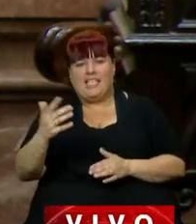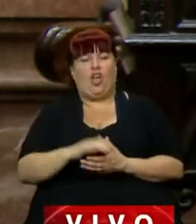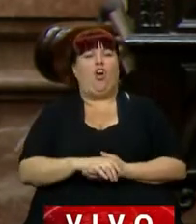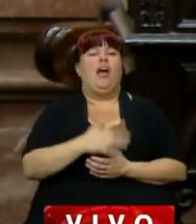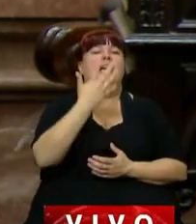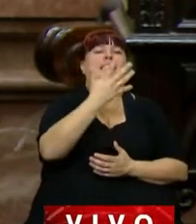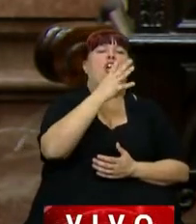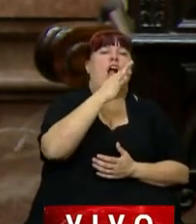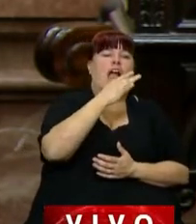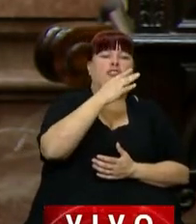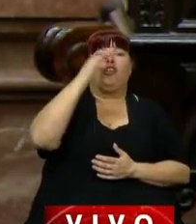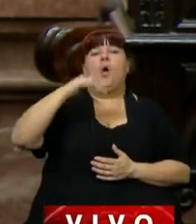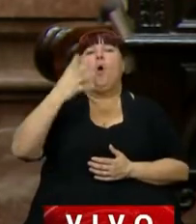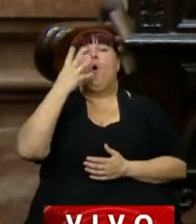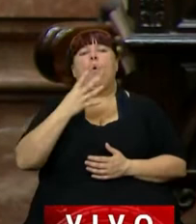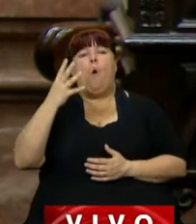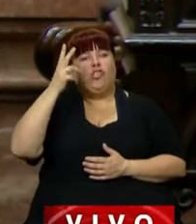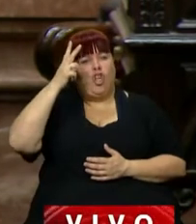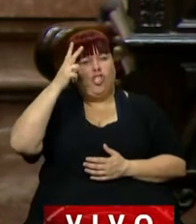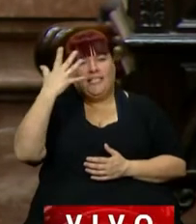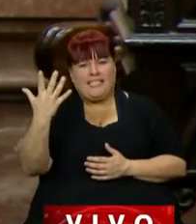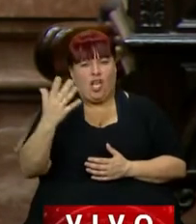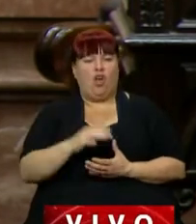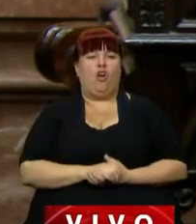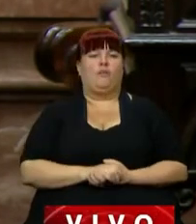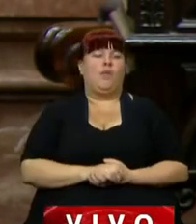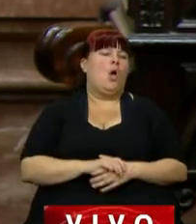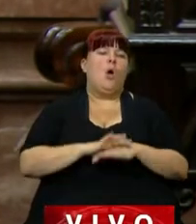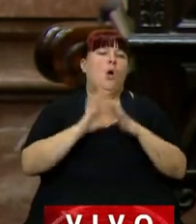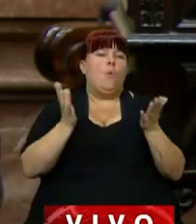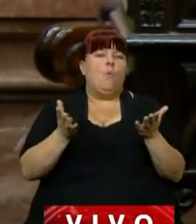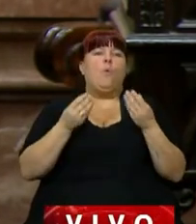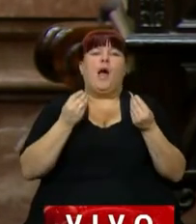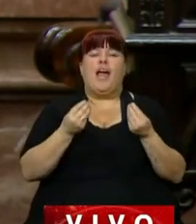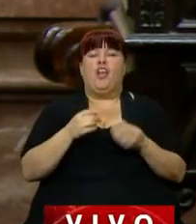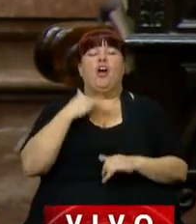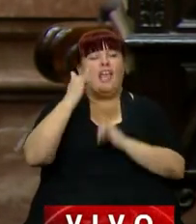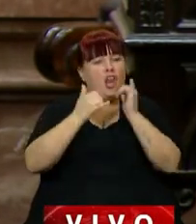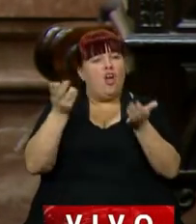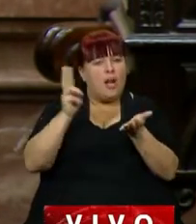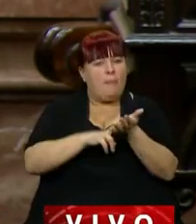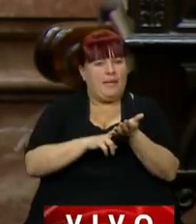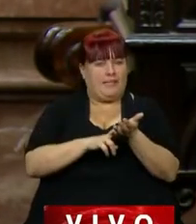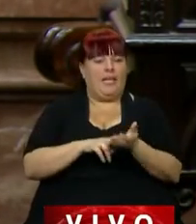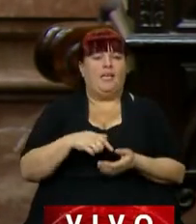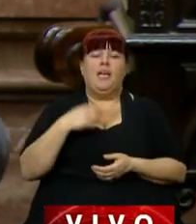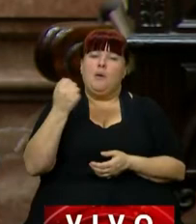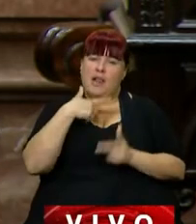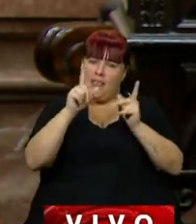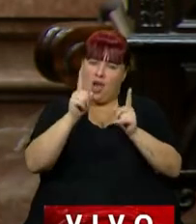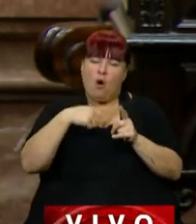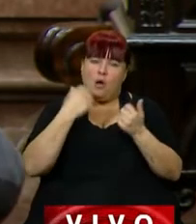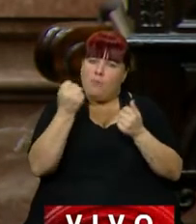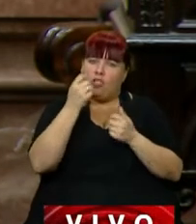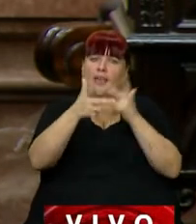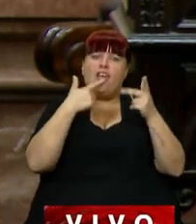de 5,14 al 4,85. Bueno, pero quiero remarcar, y valoro lo que les decía, lo